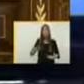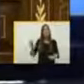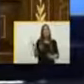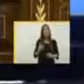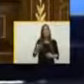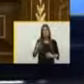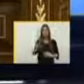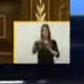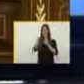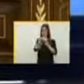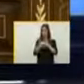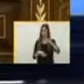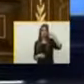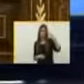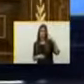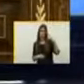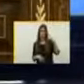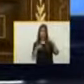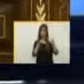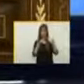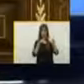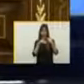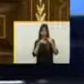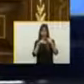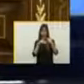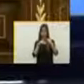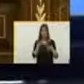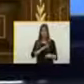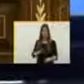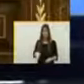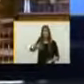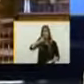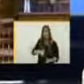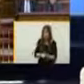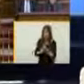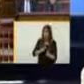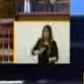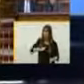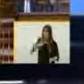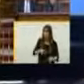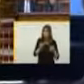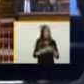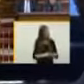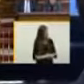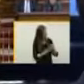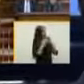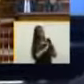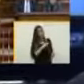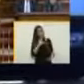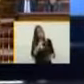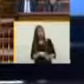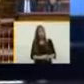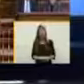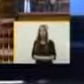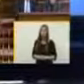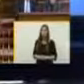entrar en el gobierno, se le estalla el gobierno de coalición, tiene que empezar a reconstruir un relato. Y el relato es, como las instituciones estaban bloqueadas, yo las voy a desbloquear